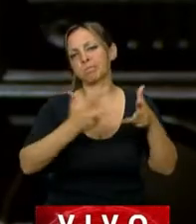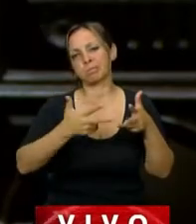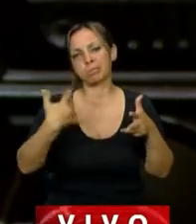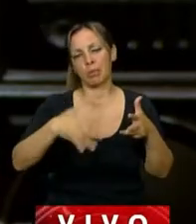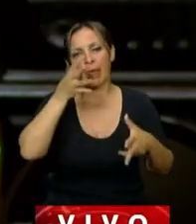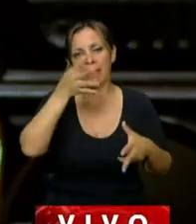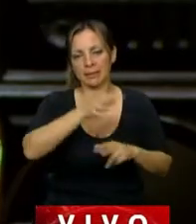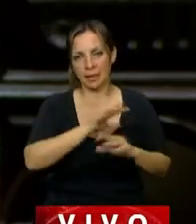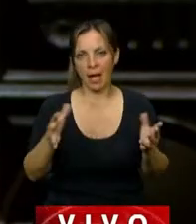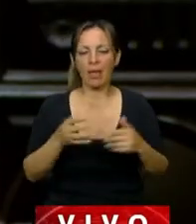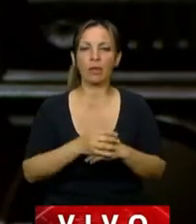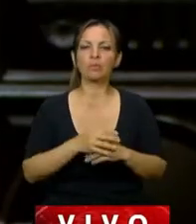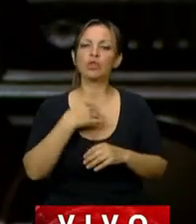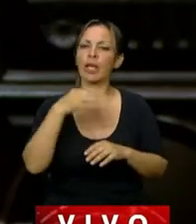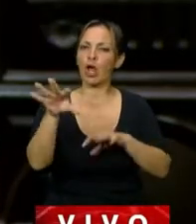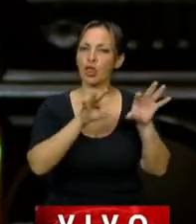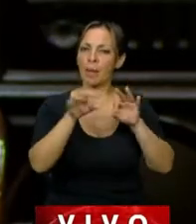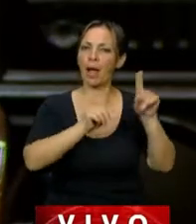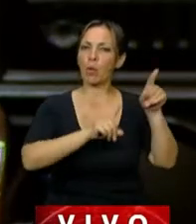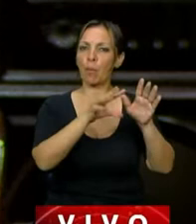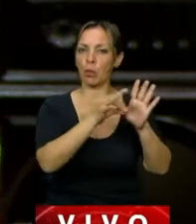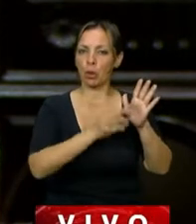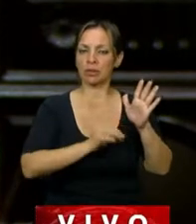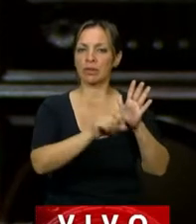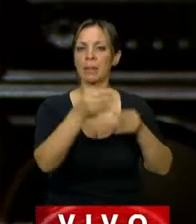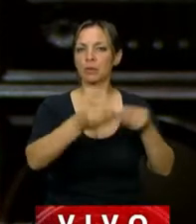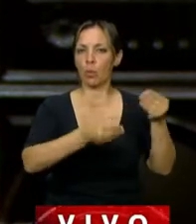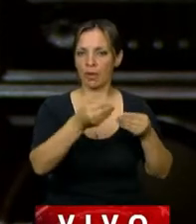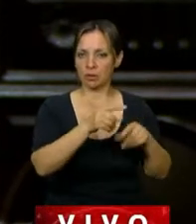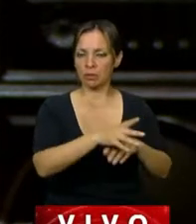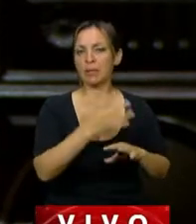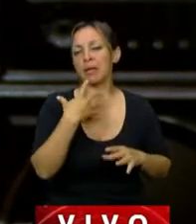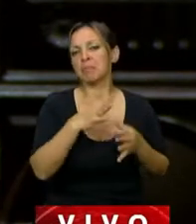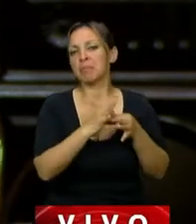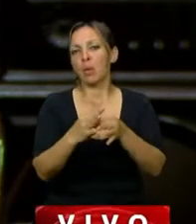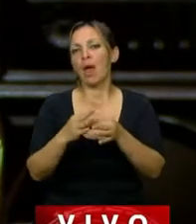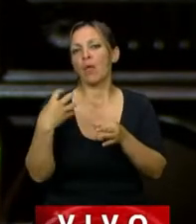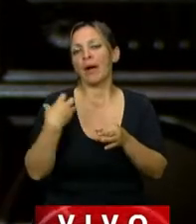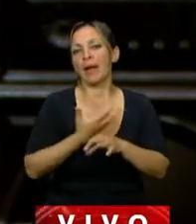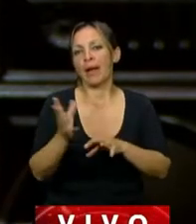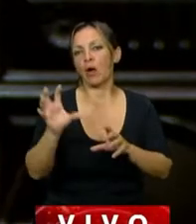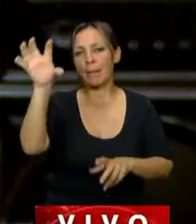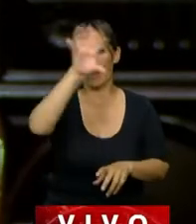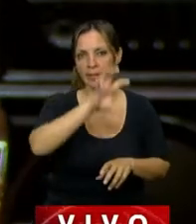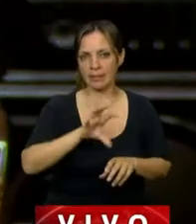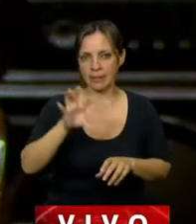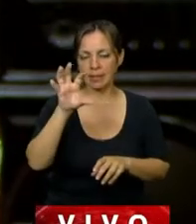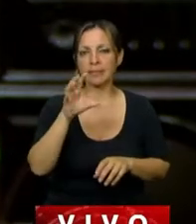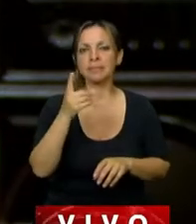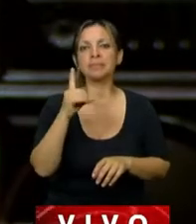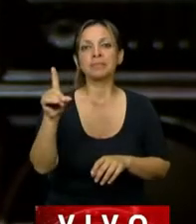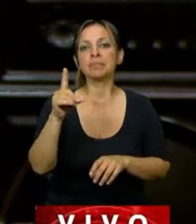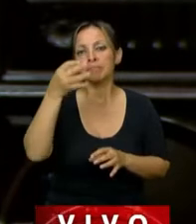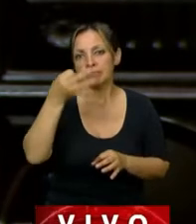etcétera, quiero resaltar algunos puntos del presupuesto que tienen que ver en general con el interior, en particular o en